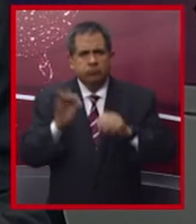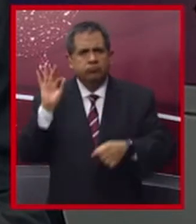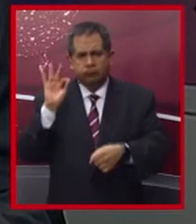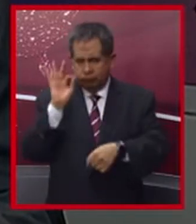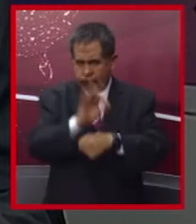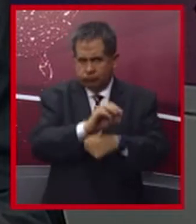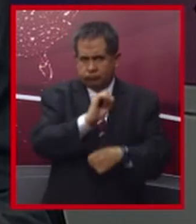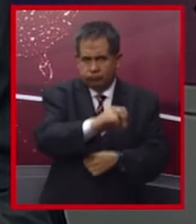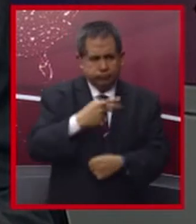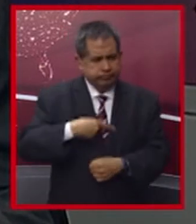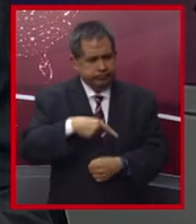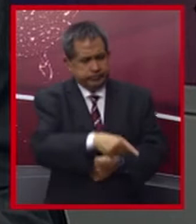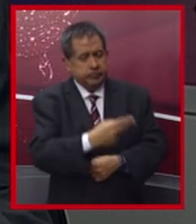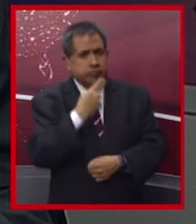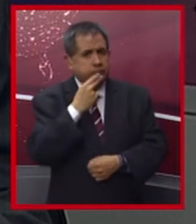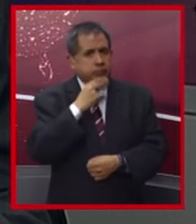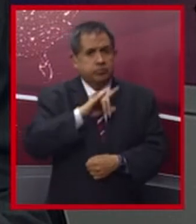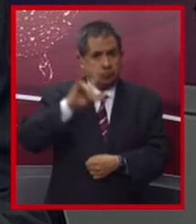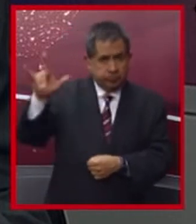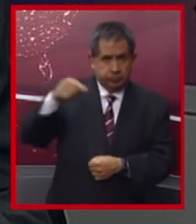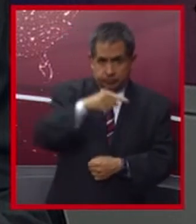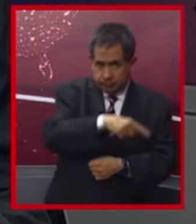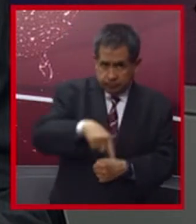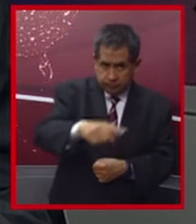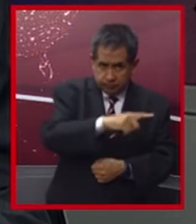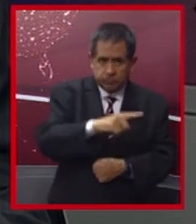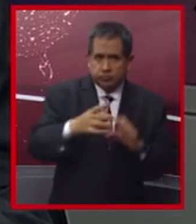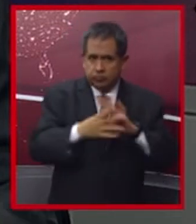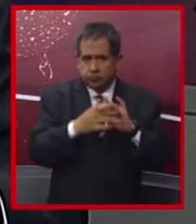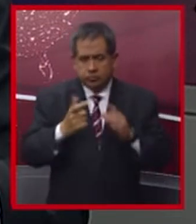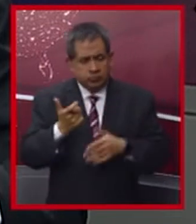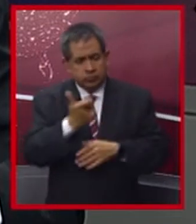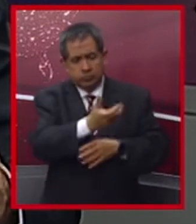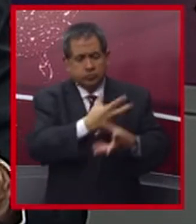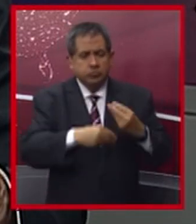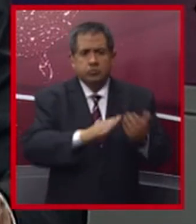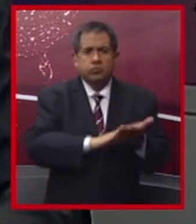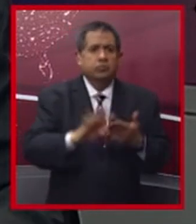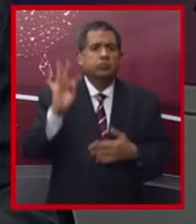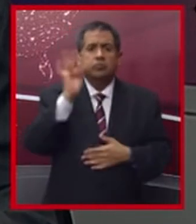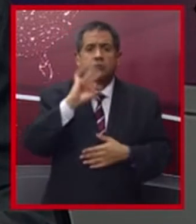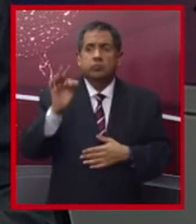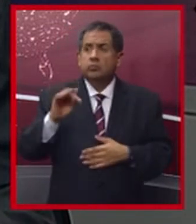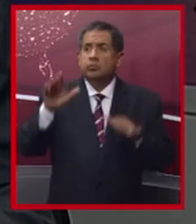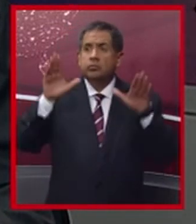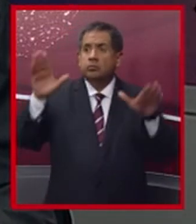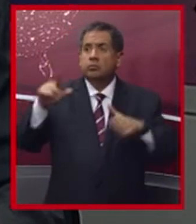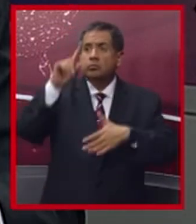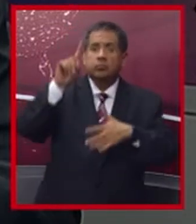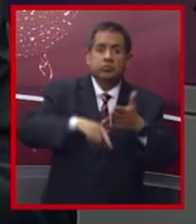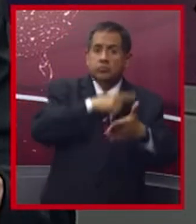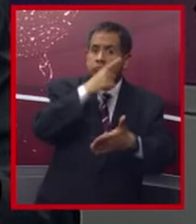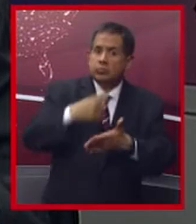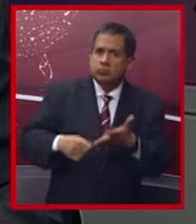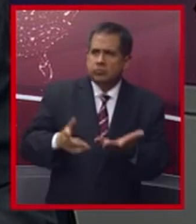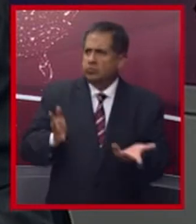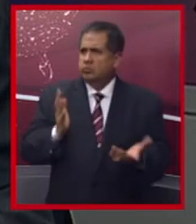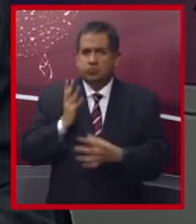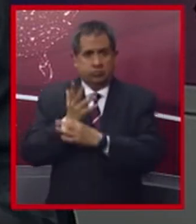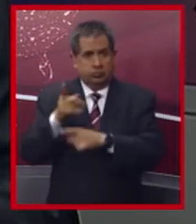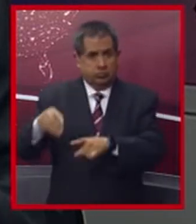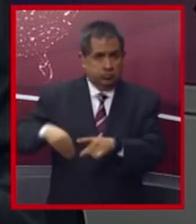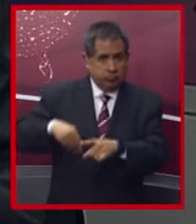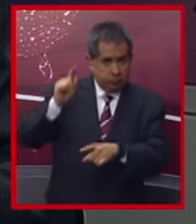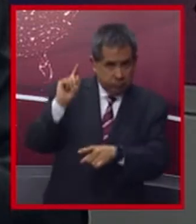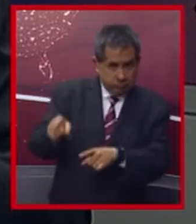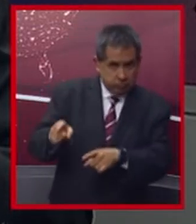los derechos de los pasajeros y de garantizar la indemnización a los usuarios en caso de que los vuelos se cancelen por causas imputables a las líneas